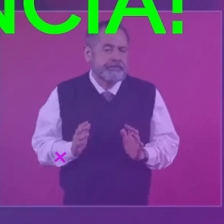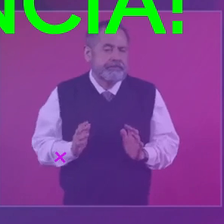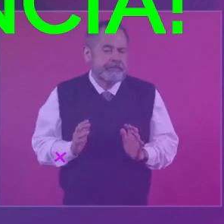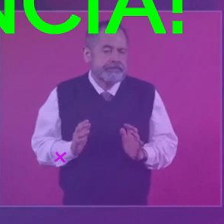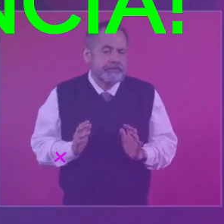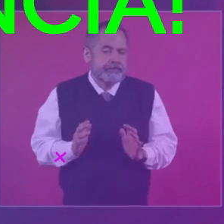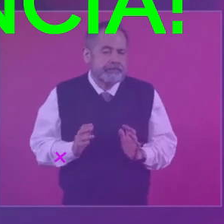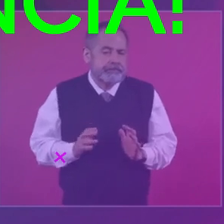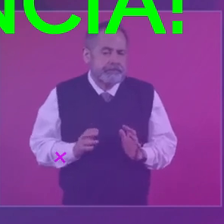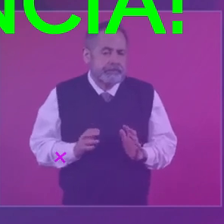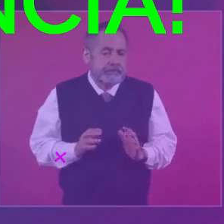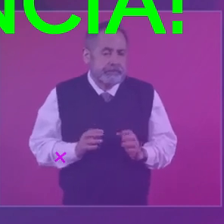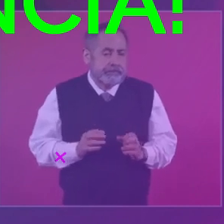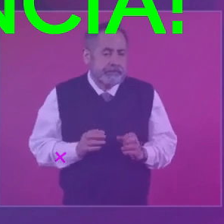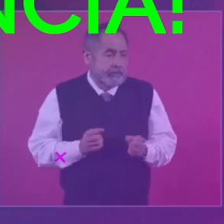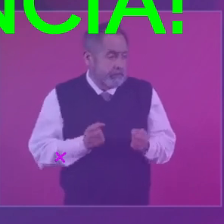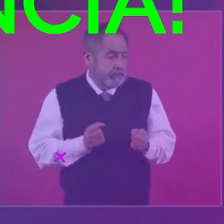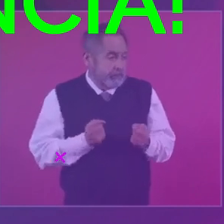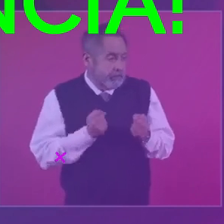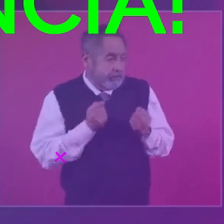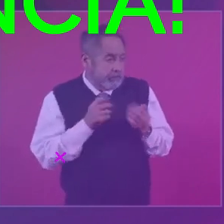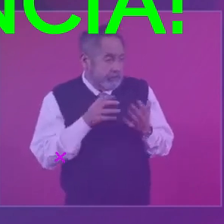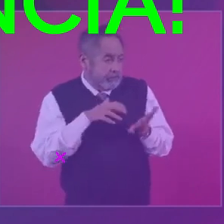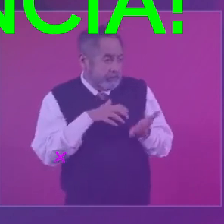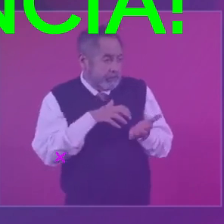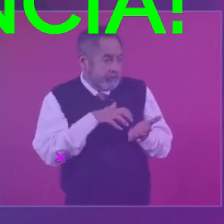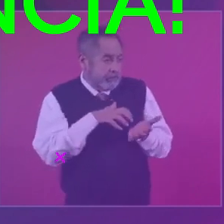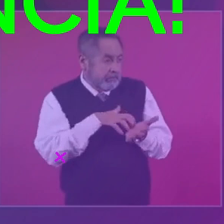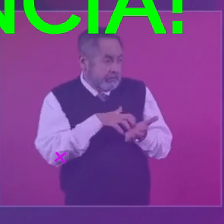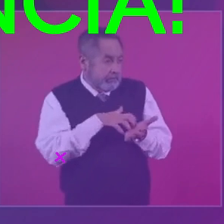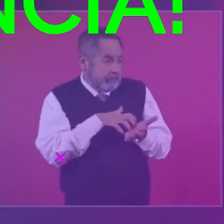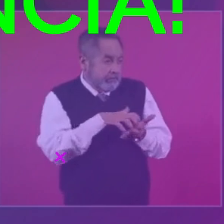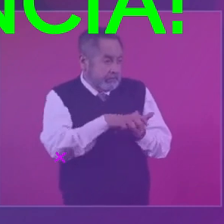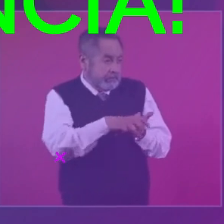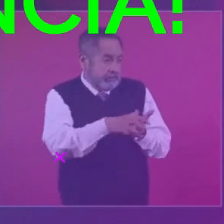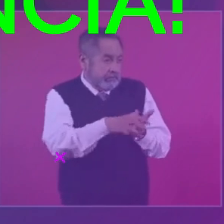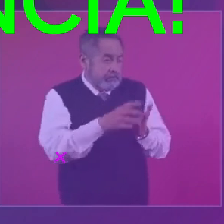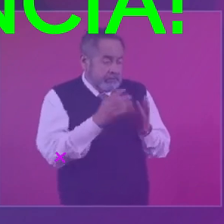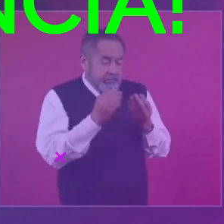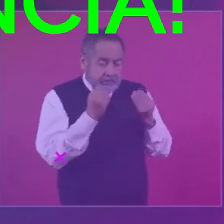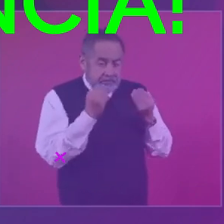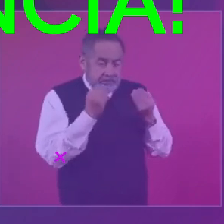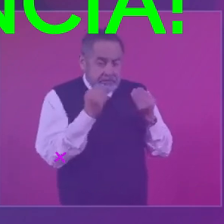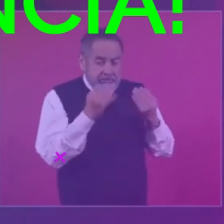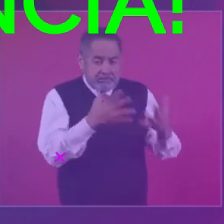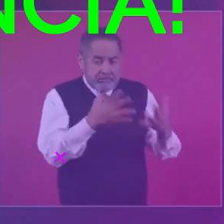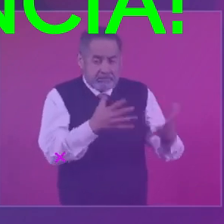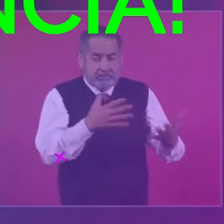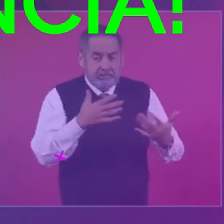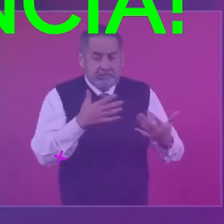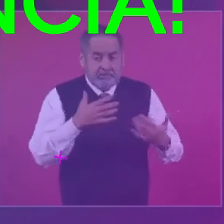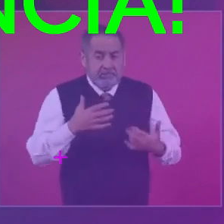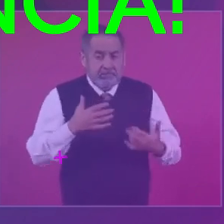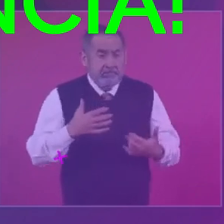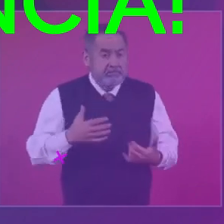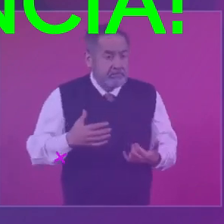que no tiene sentido alguno. Por más que hagan maromas, por más que traten de explicarlo, ¿a quién